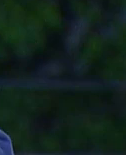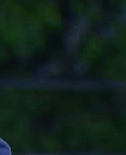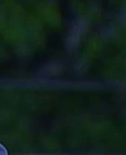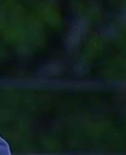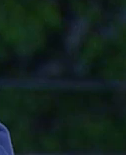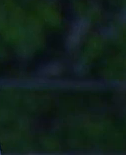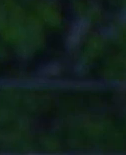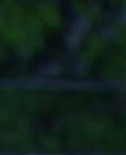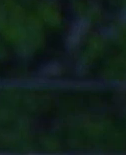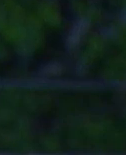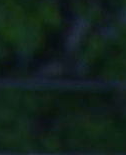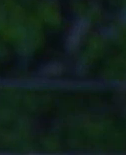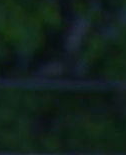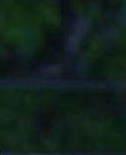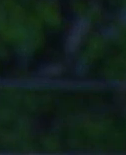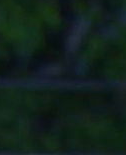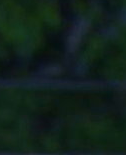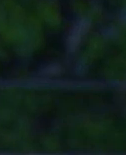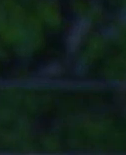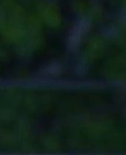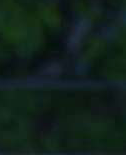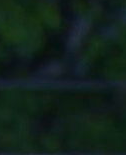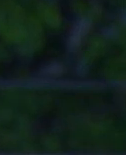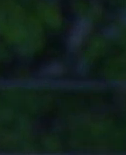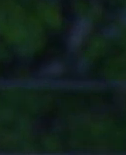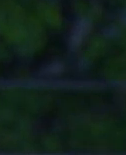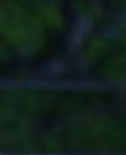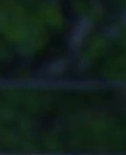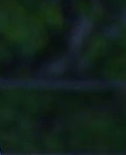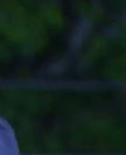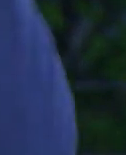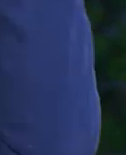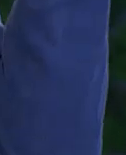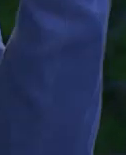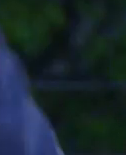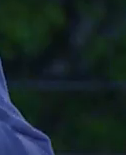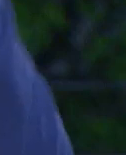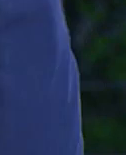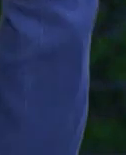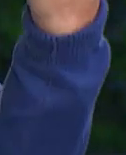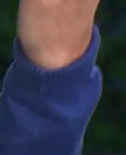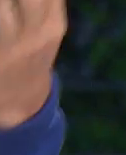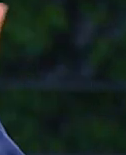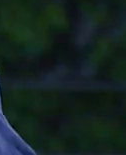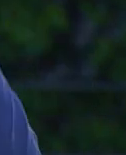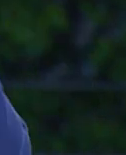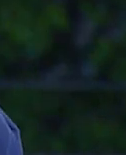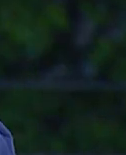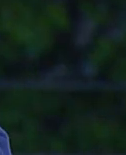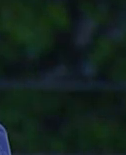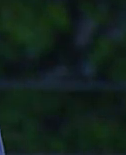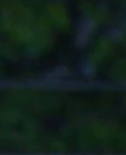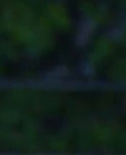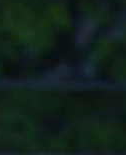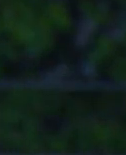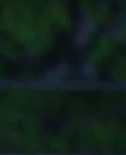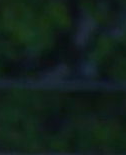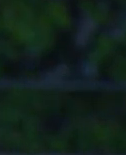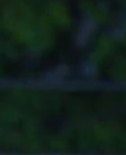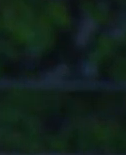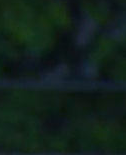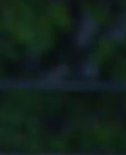de menos espacio, con menos costo. Y dos, también revisar muy bien Río Norte, en la parte de Moravia, en la parte de Aranjuez, no queremos el plan parcial